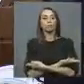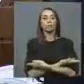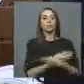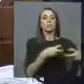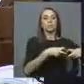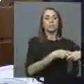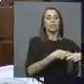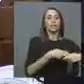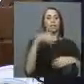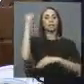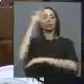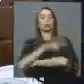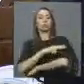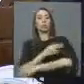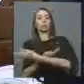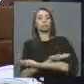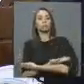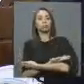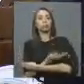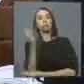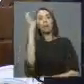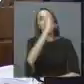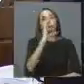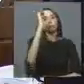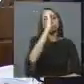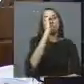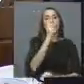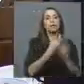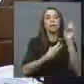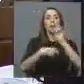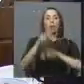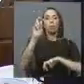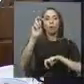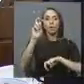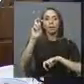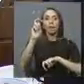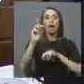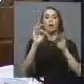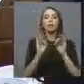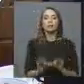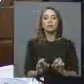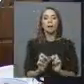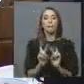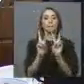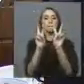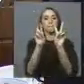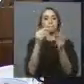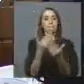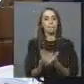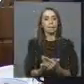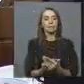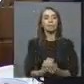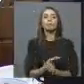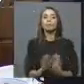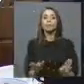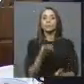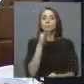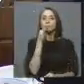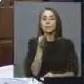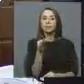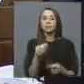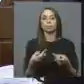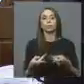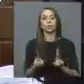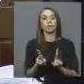sindicato o al empleador para buscar justamente que la huelga tenga ese carácter de pacífica termino respecto